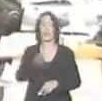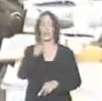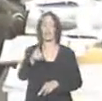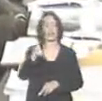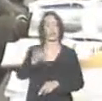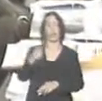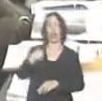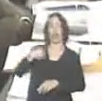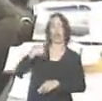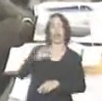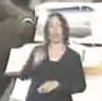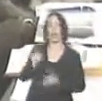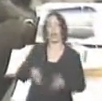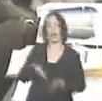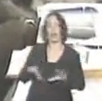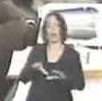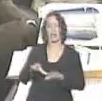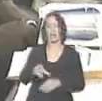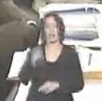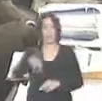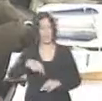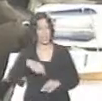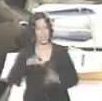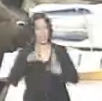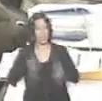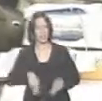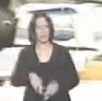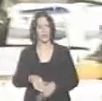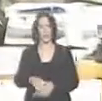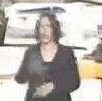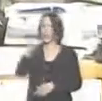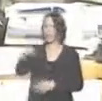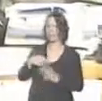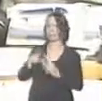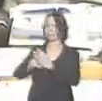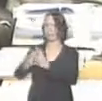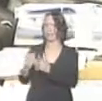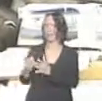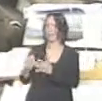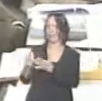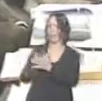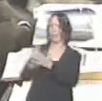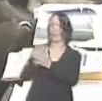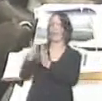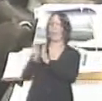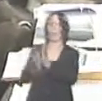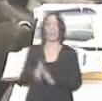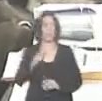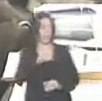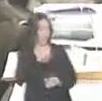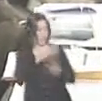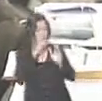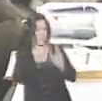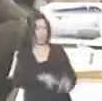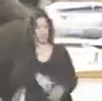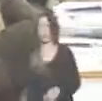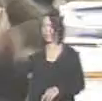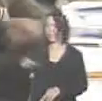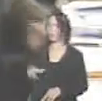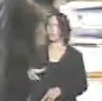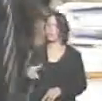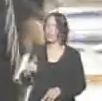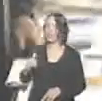secretario. Sea responsivo con las preguntas. Le voy a pedir al compañero. Un principiante de abogado. Y usted es un irrespetuoso. Y usted es un canalla. Y usted es un